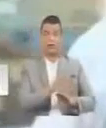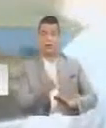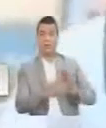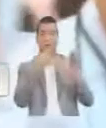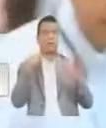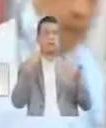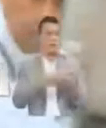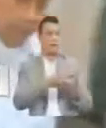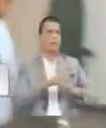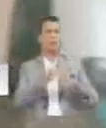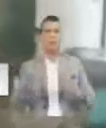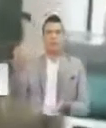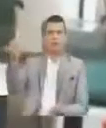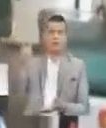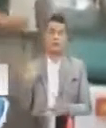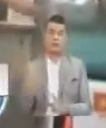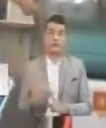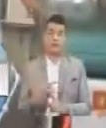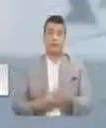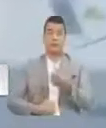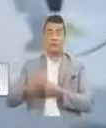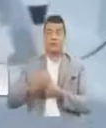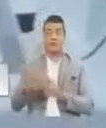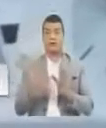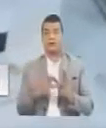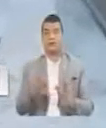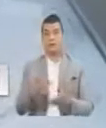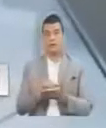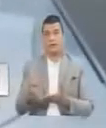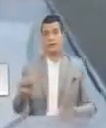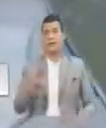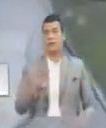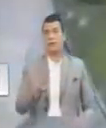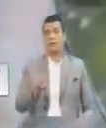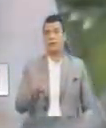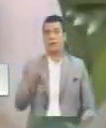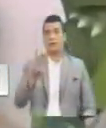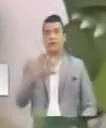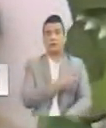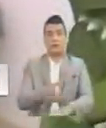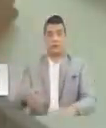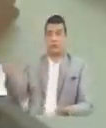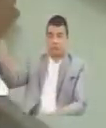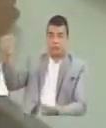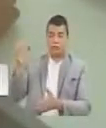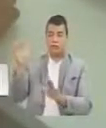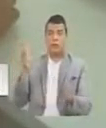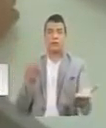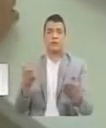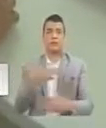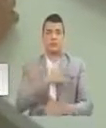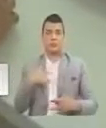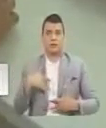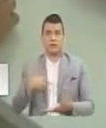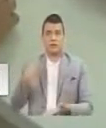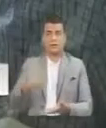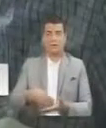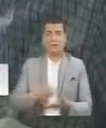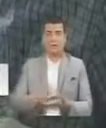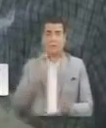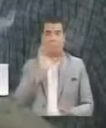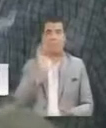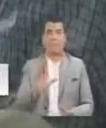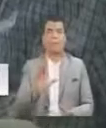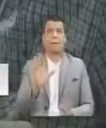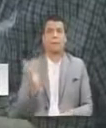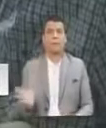administrativos. Además, en la vigencia 2015, destinó 862 millones de pesos de recursos provenientes de la unidad de pago por capitación